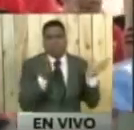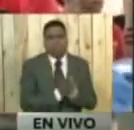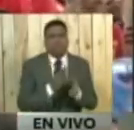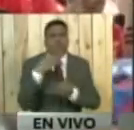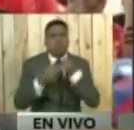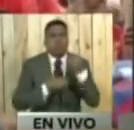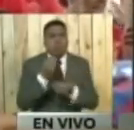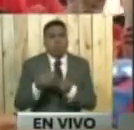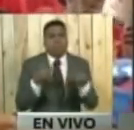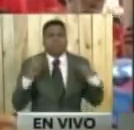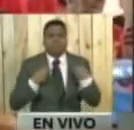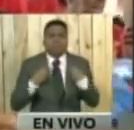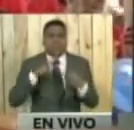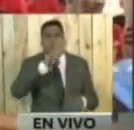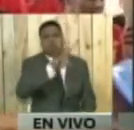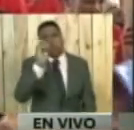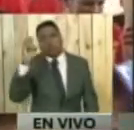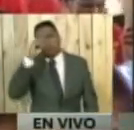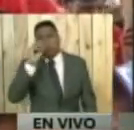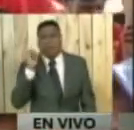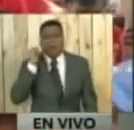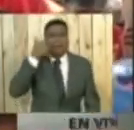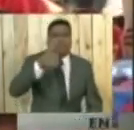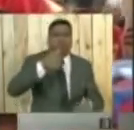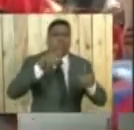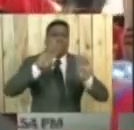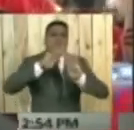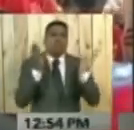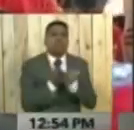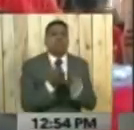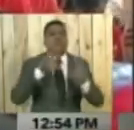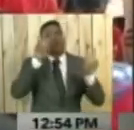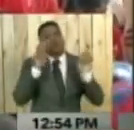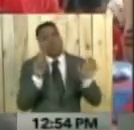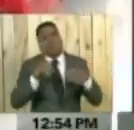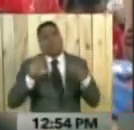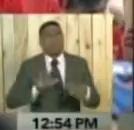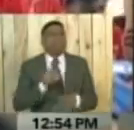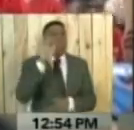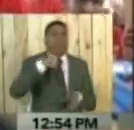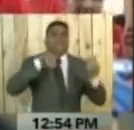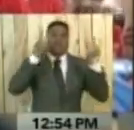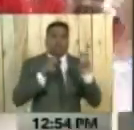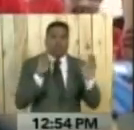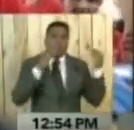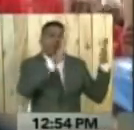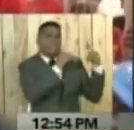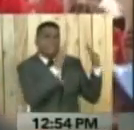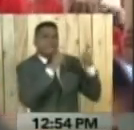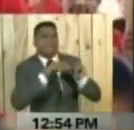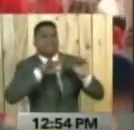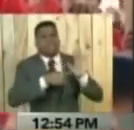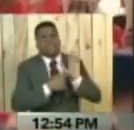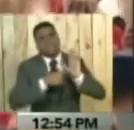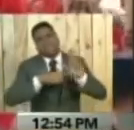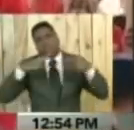200 años, el mundo nuevo, la patria nueva, la esperanza para la